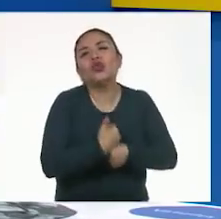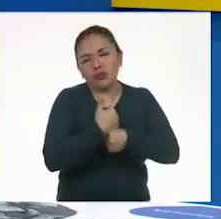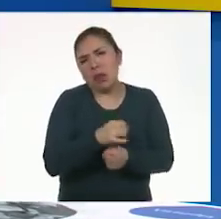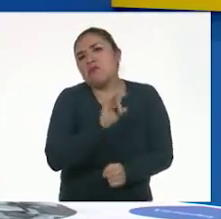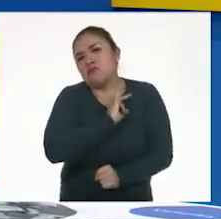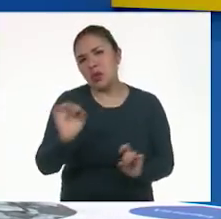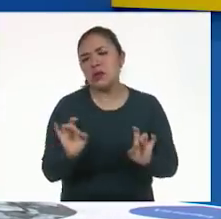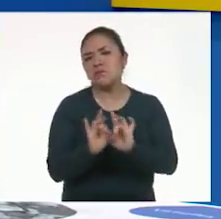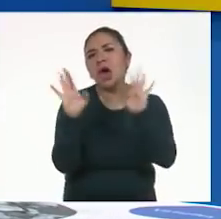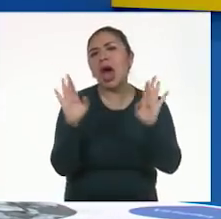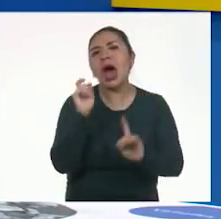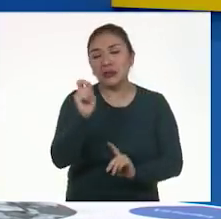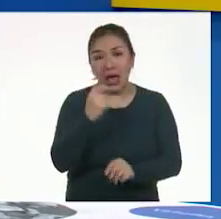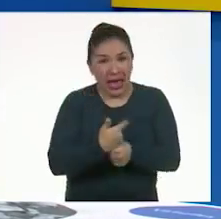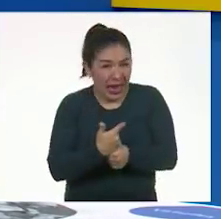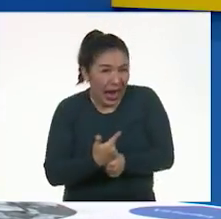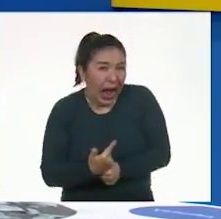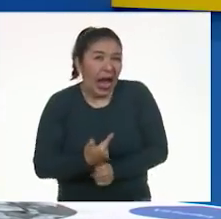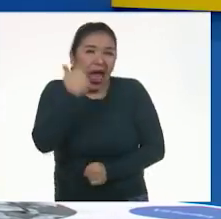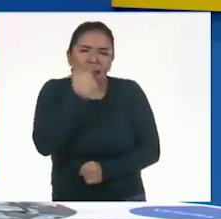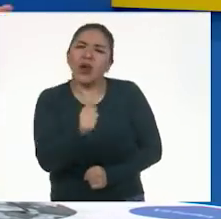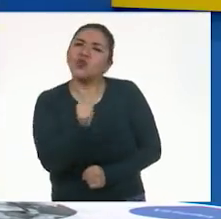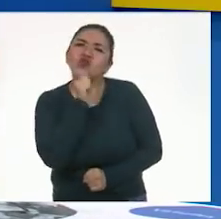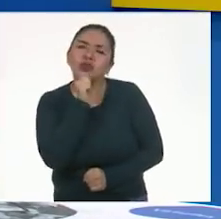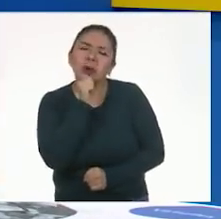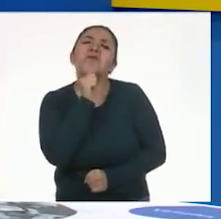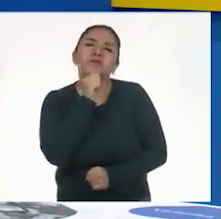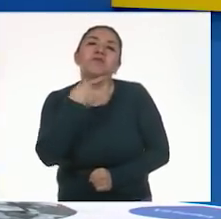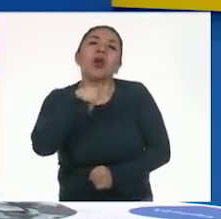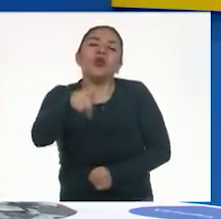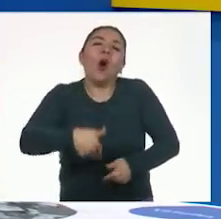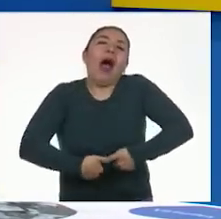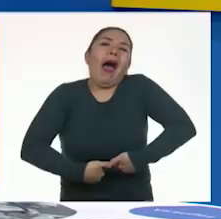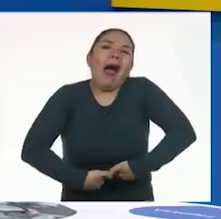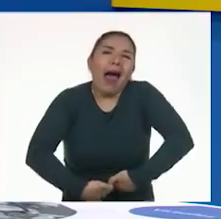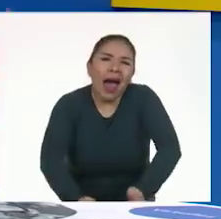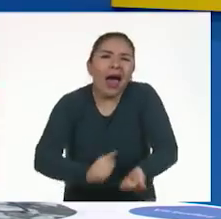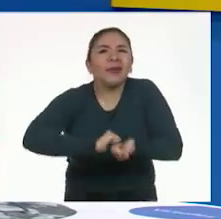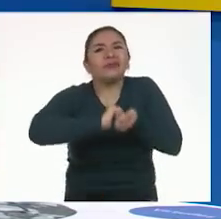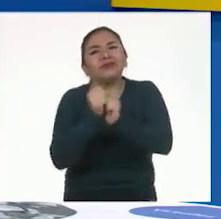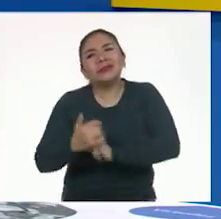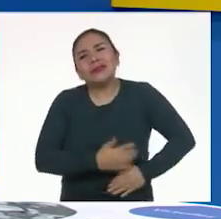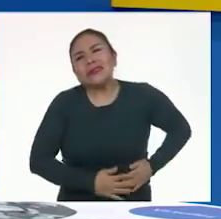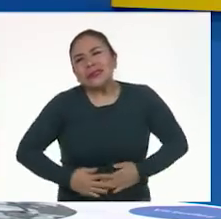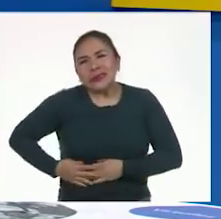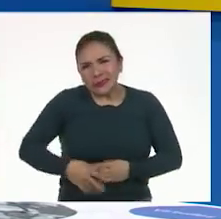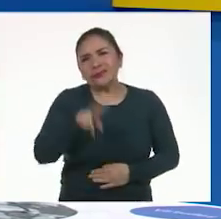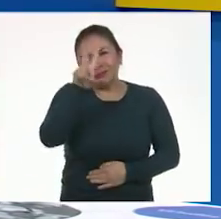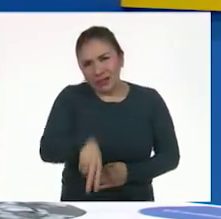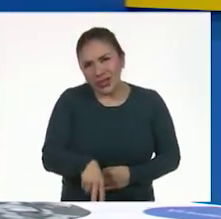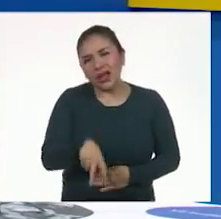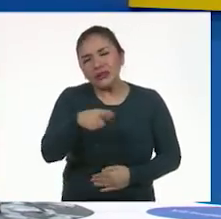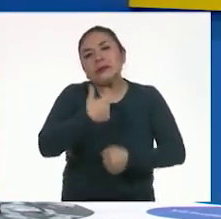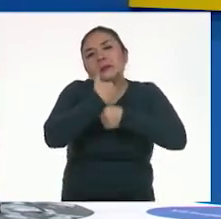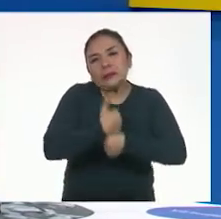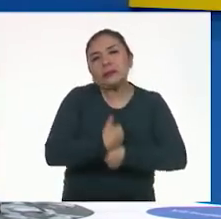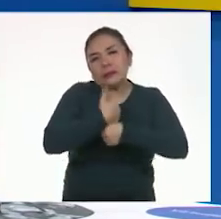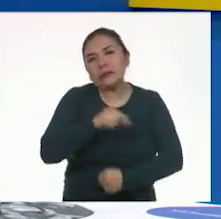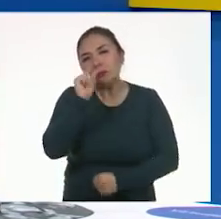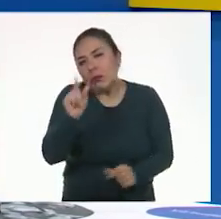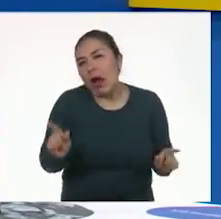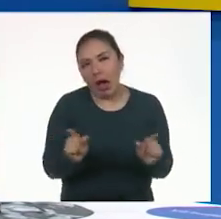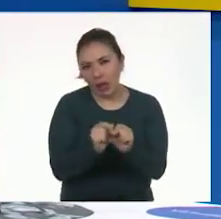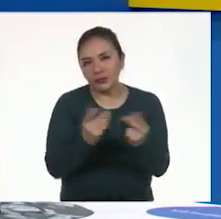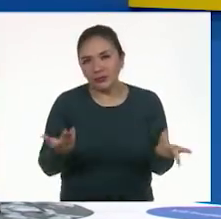chiquitita, porque no tiene consecuencias tan graves. Solo voy a tener hambre el Pero resto puede del ser día. una pequeñísima tragedia. Ok. Sin embargo, pueden